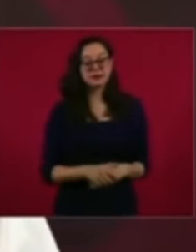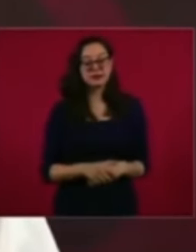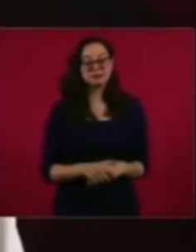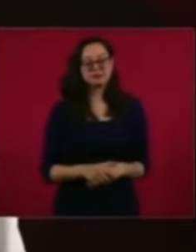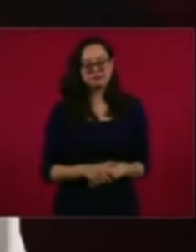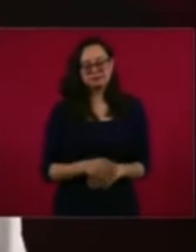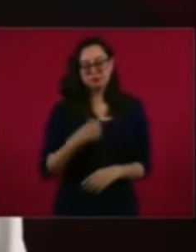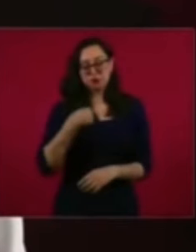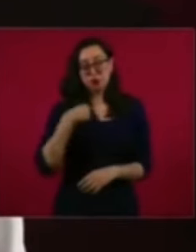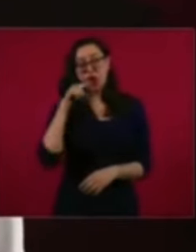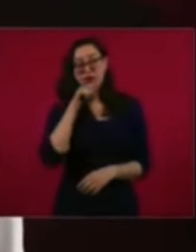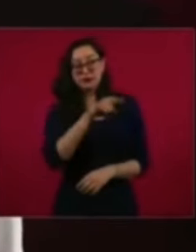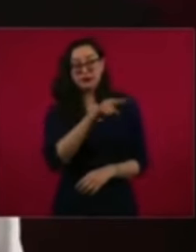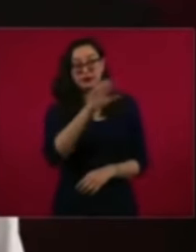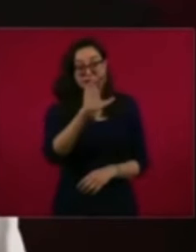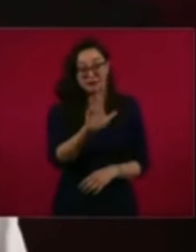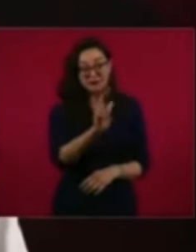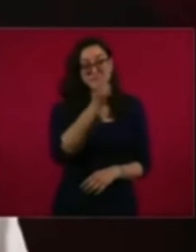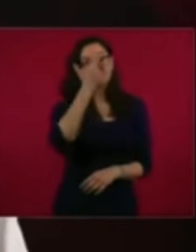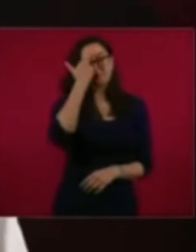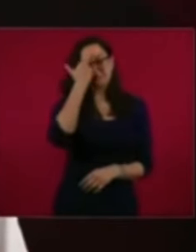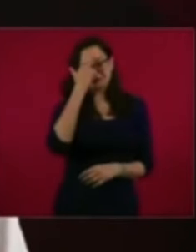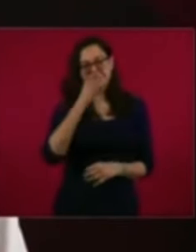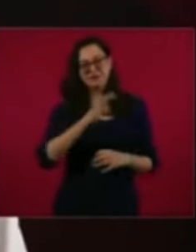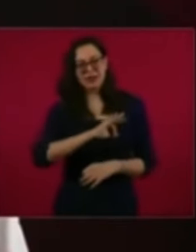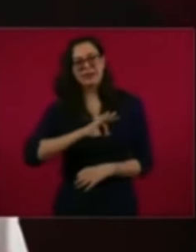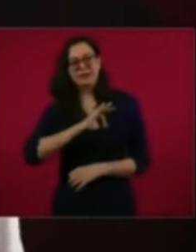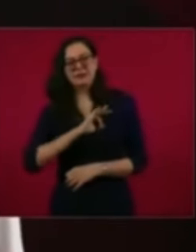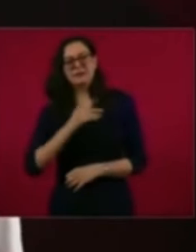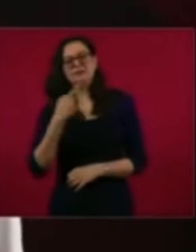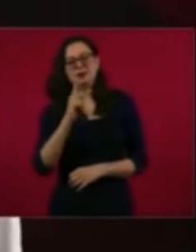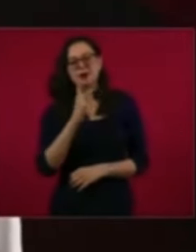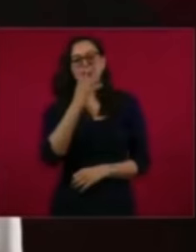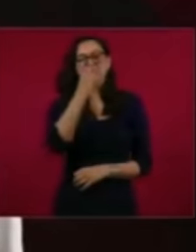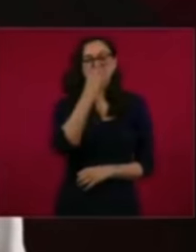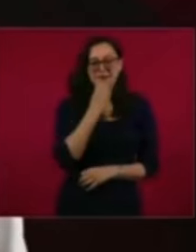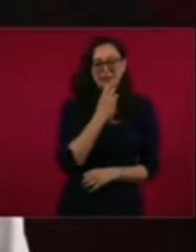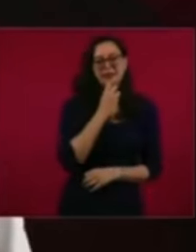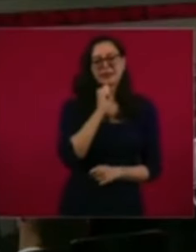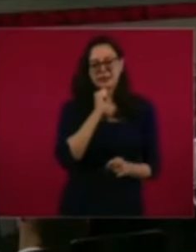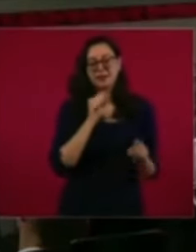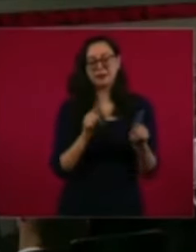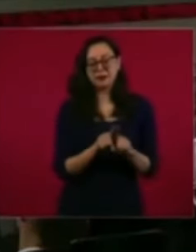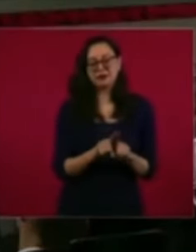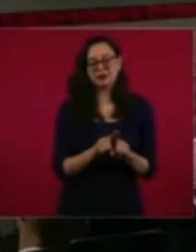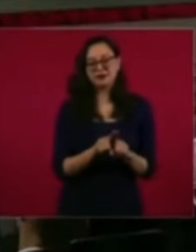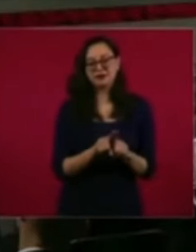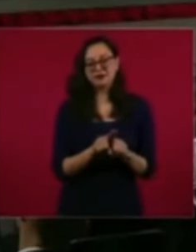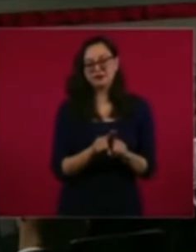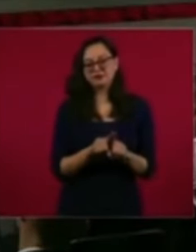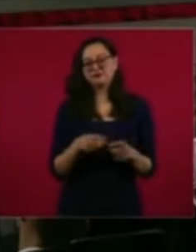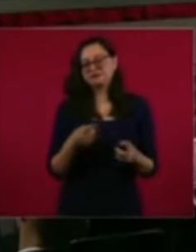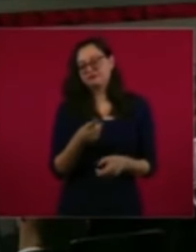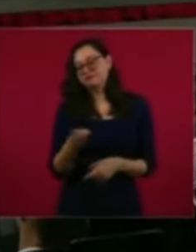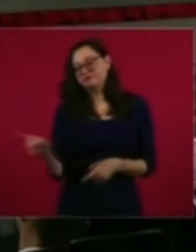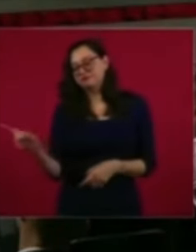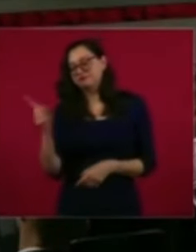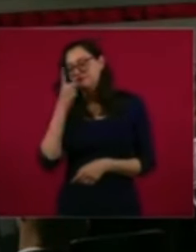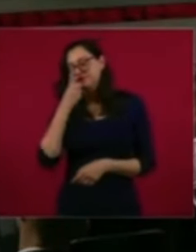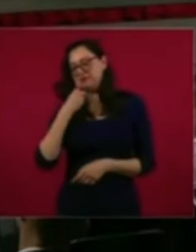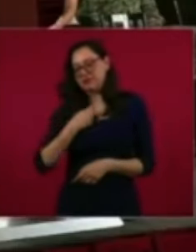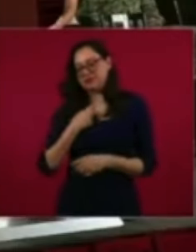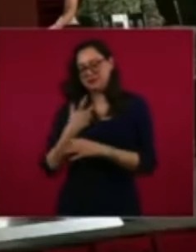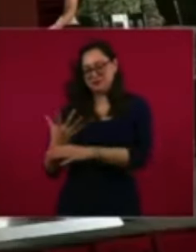mezcla de felicidad y pérdida diré como alguien del jardín de mis Delicias